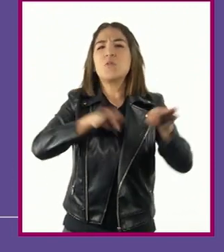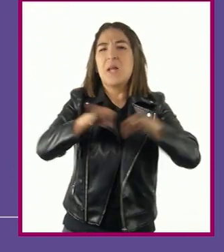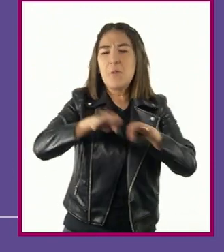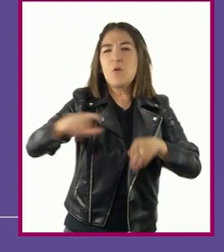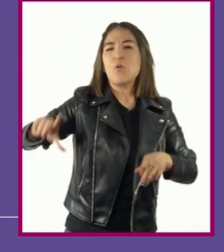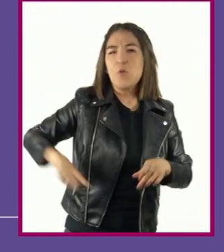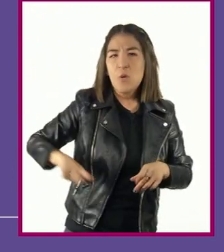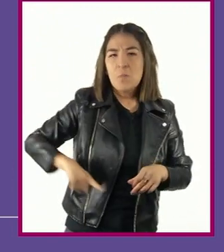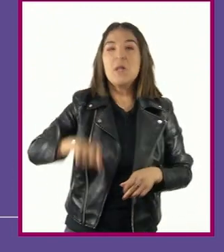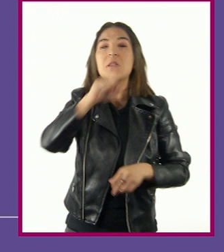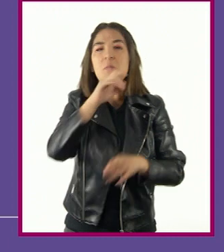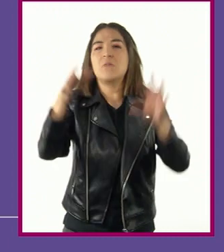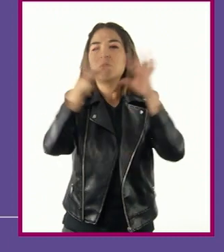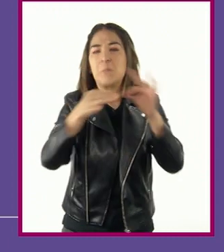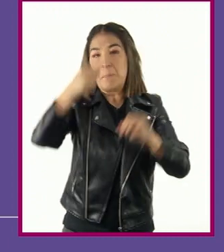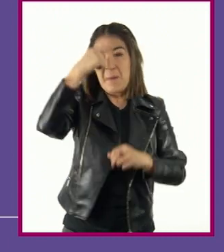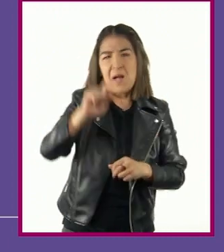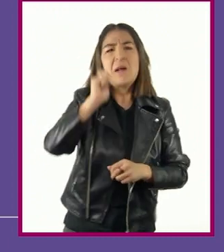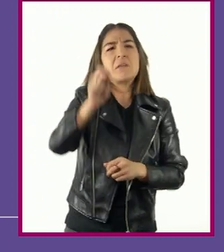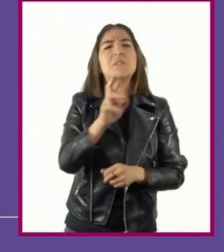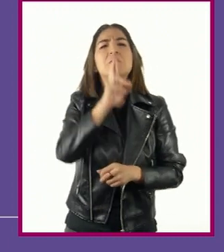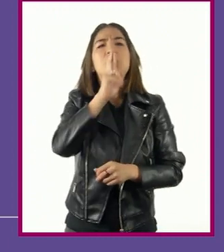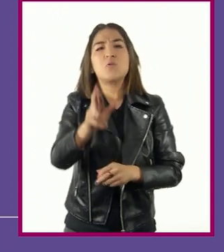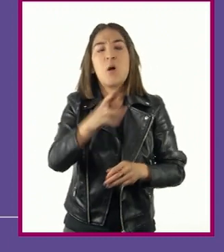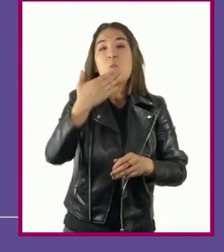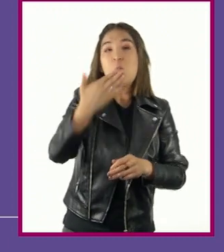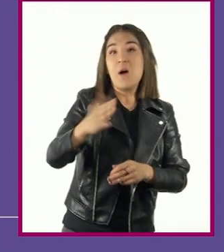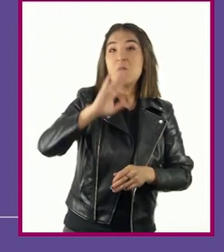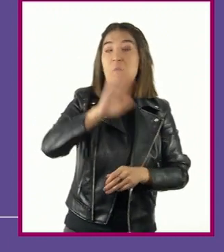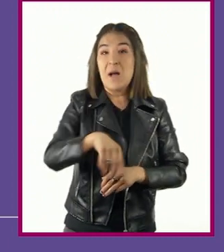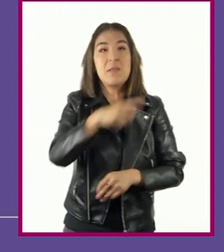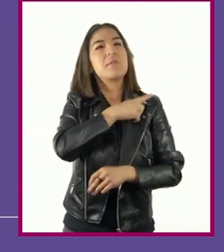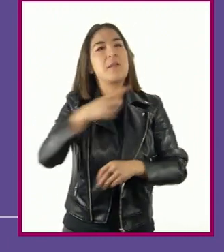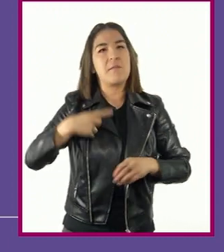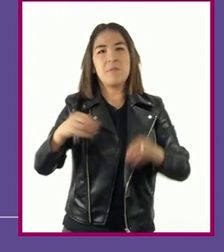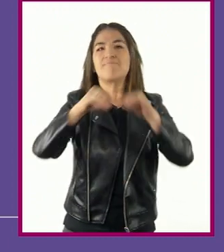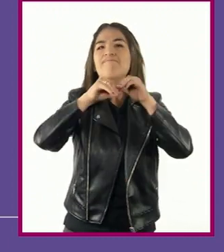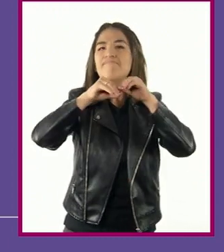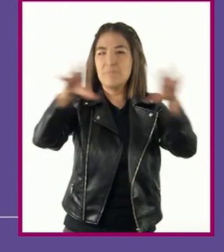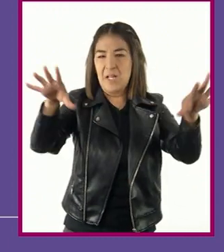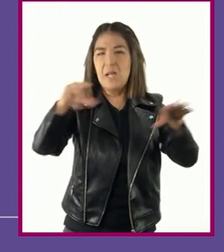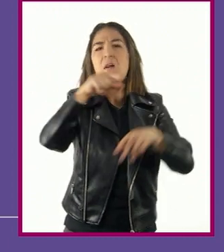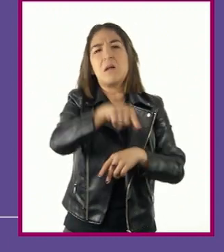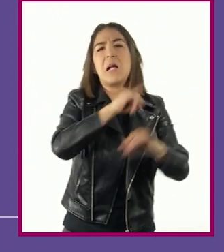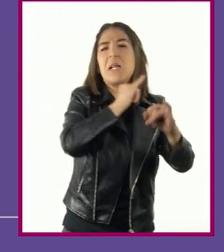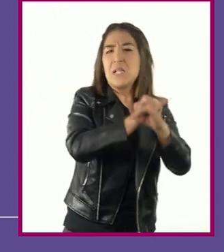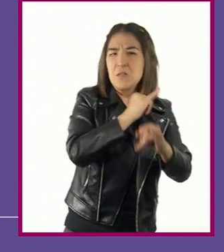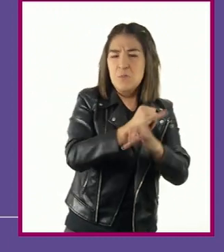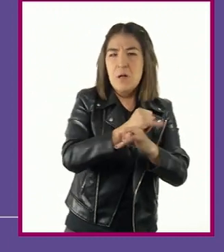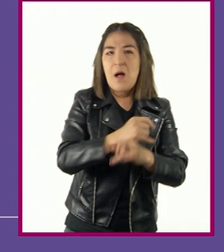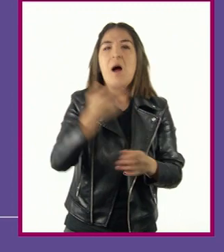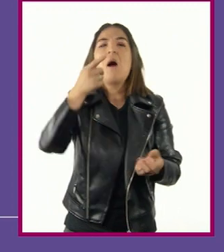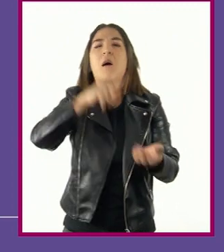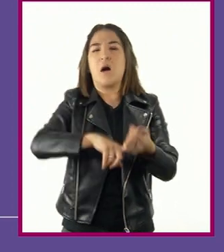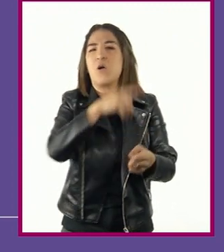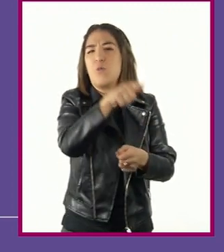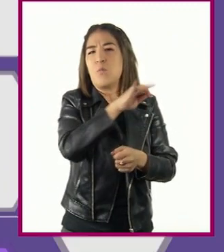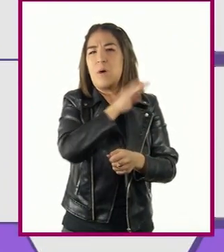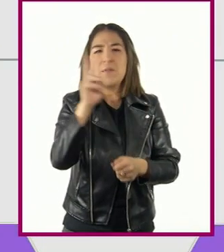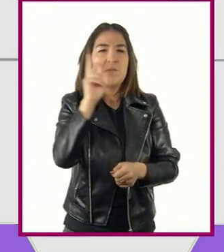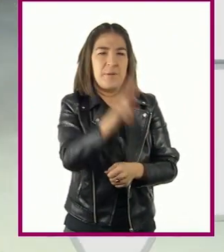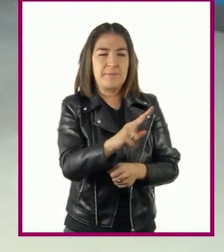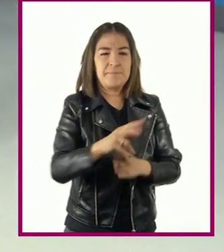sus indicadores de resultados deben publicarse en los medios electrónicos disponibles.